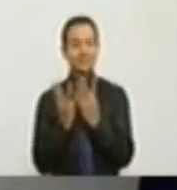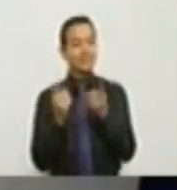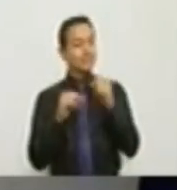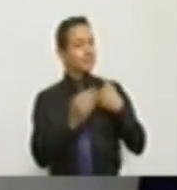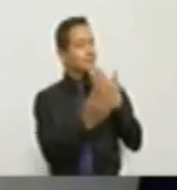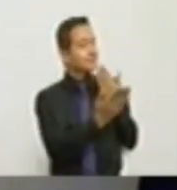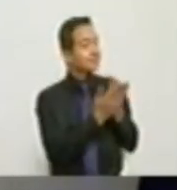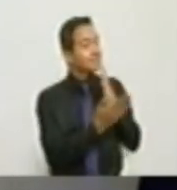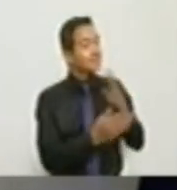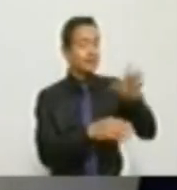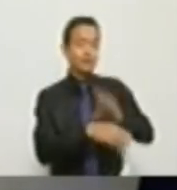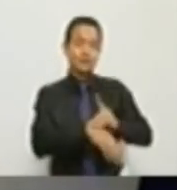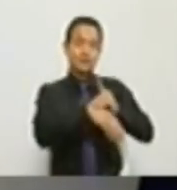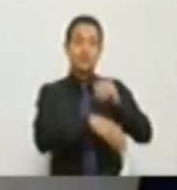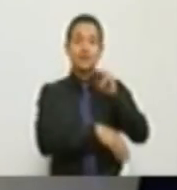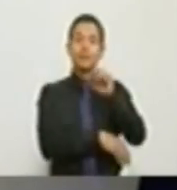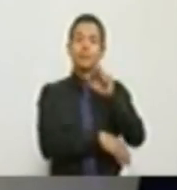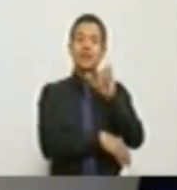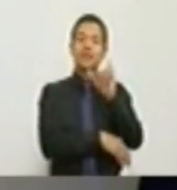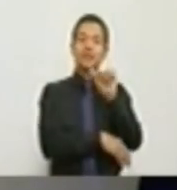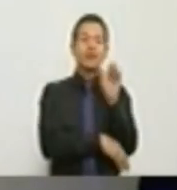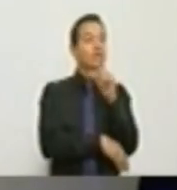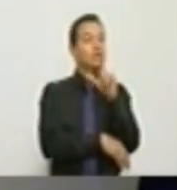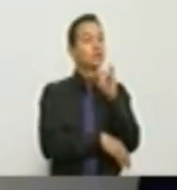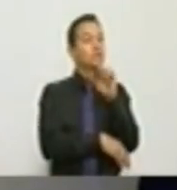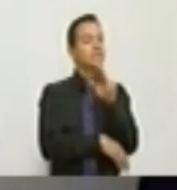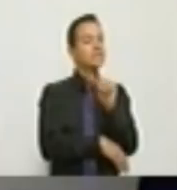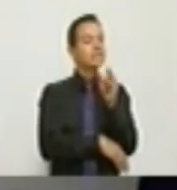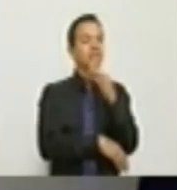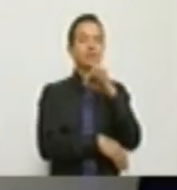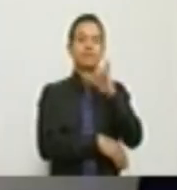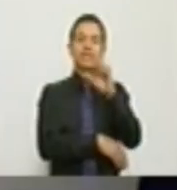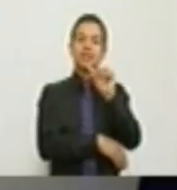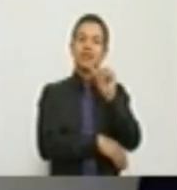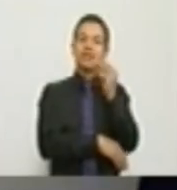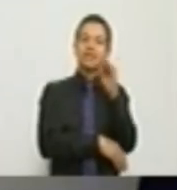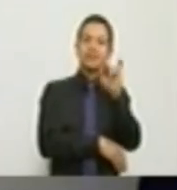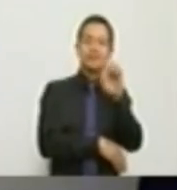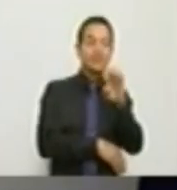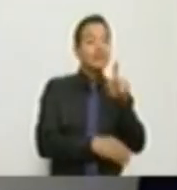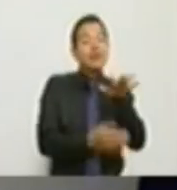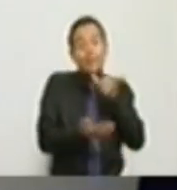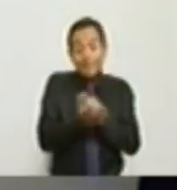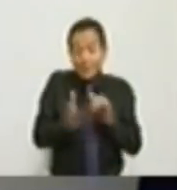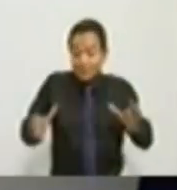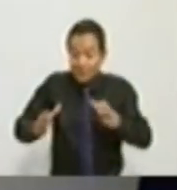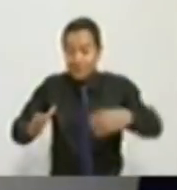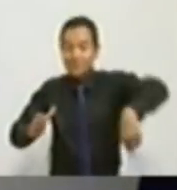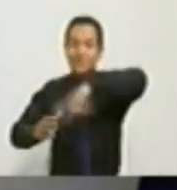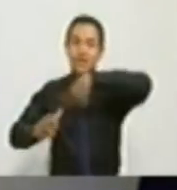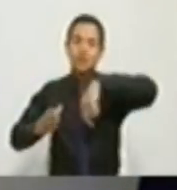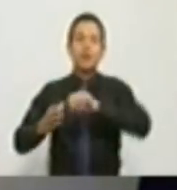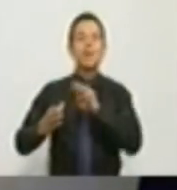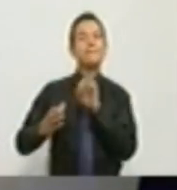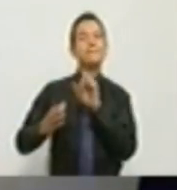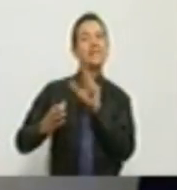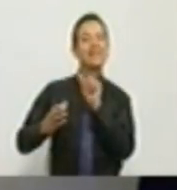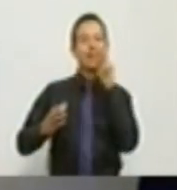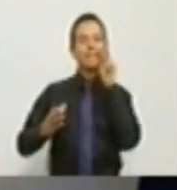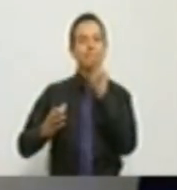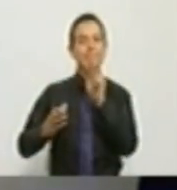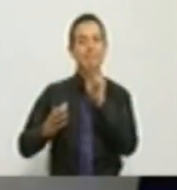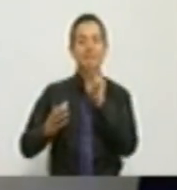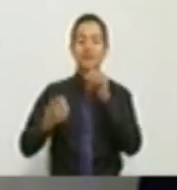Luisa Piraquive y a todos los miradistas, a todos los equipos de Mira en Colombia y también en el